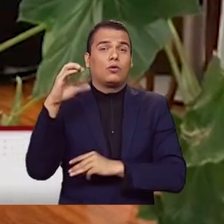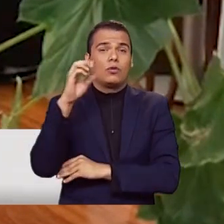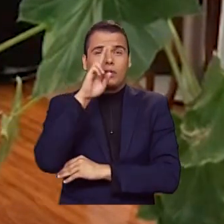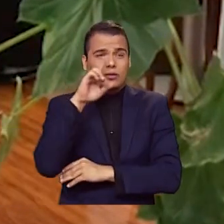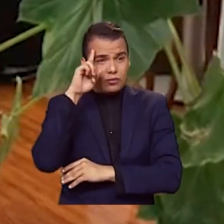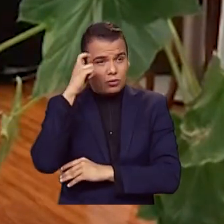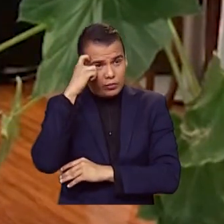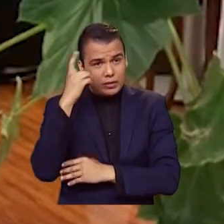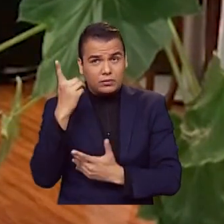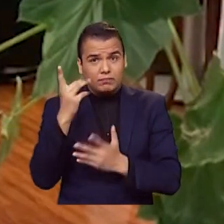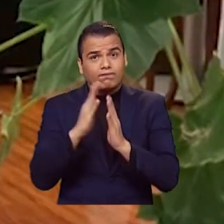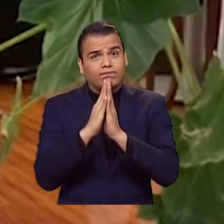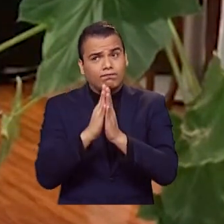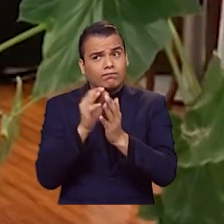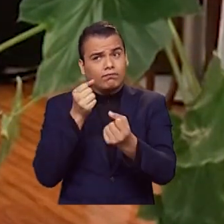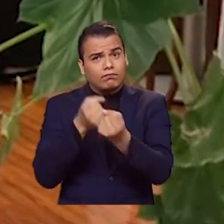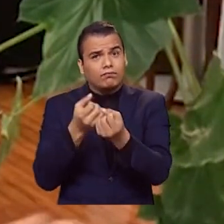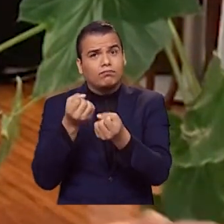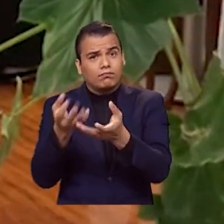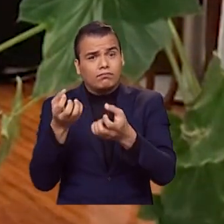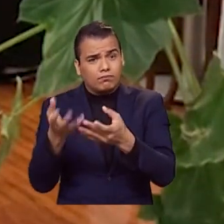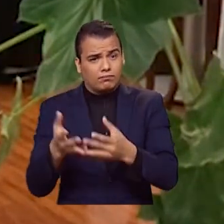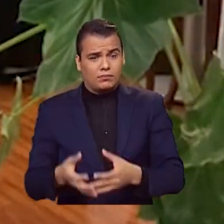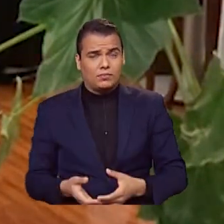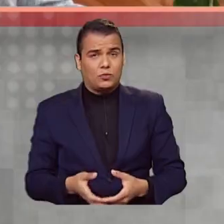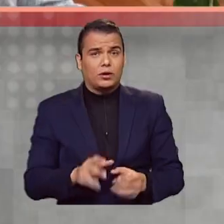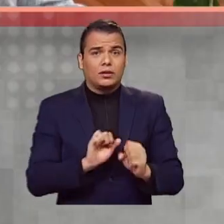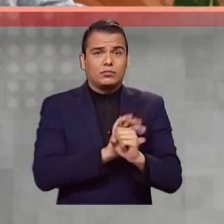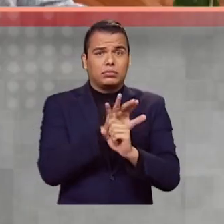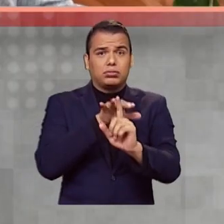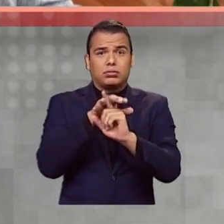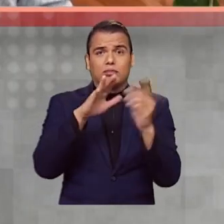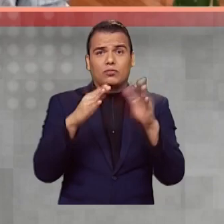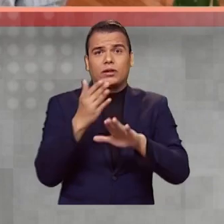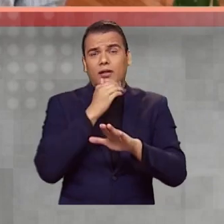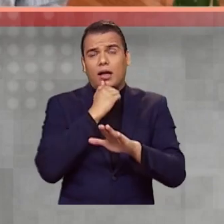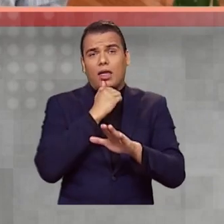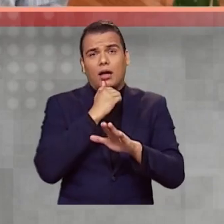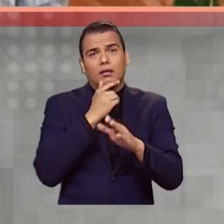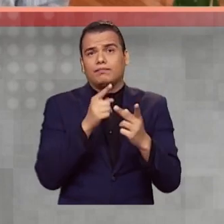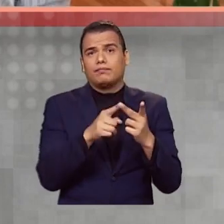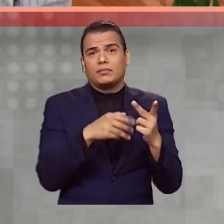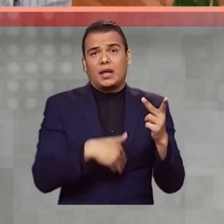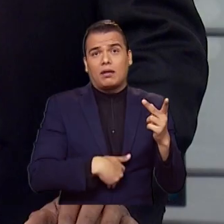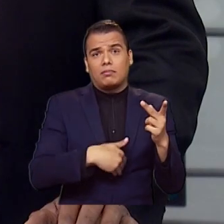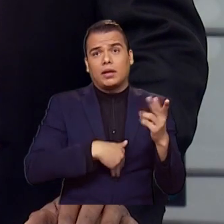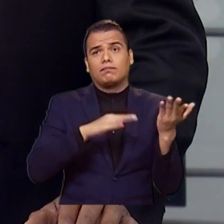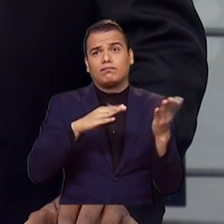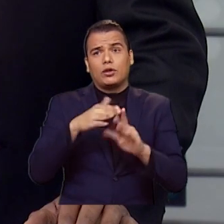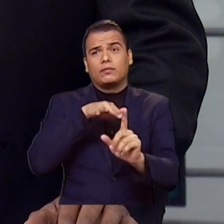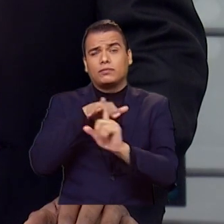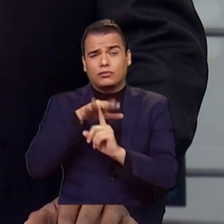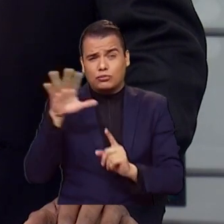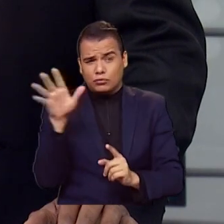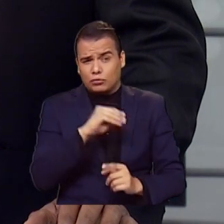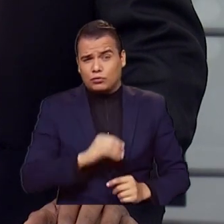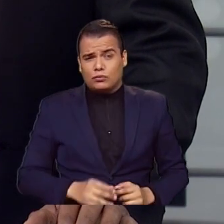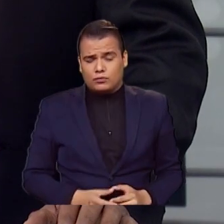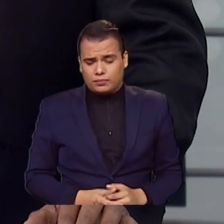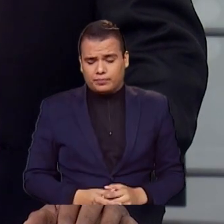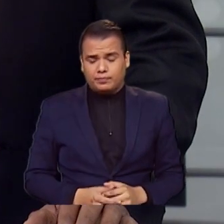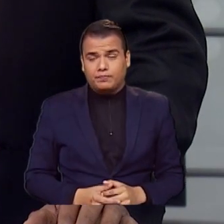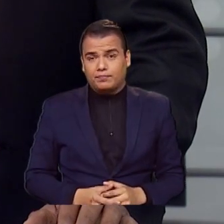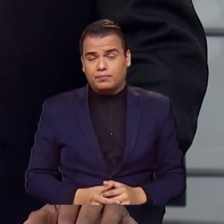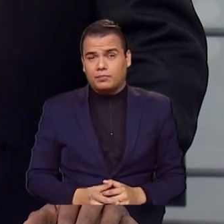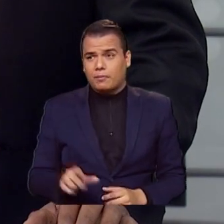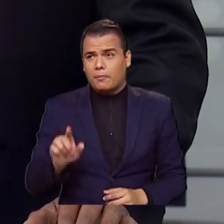lo necesario, porque es que si no los mata la pandemia del coronavirus, los va a matar el hambre. En algún momento